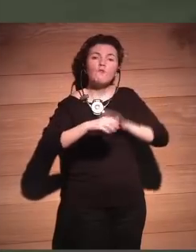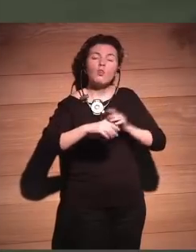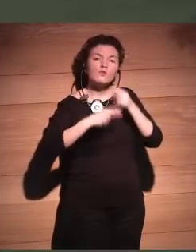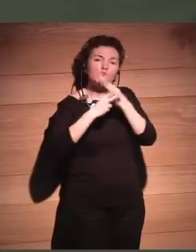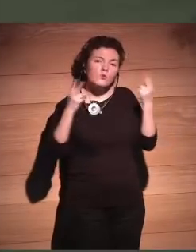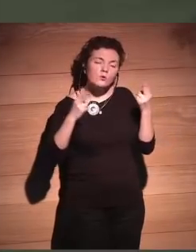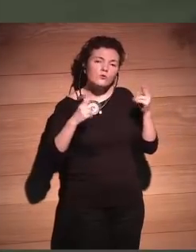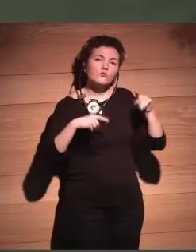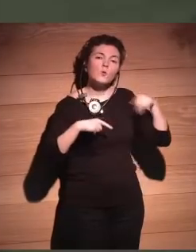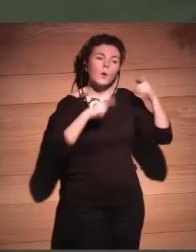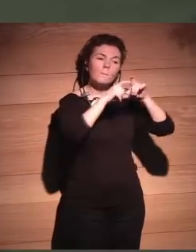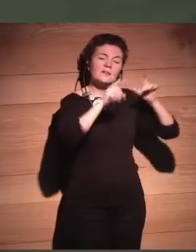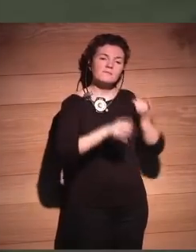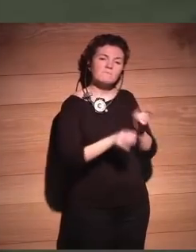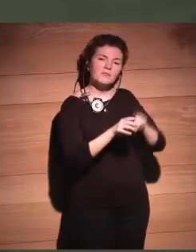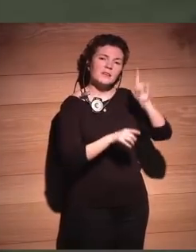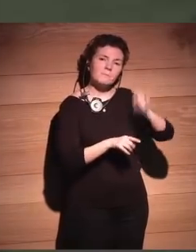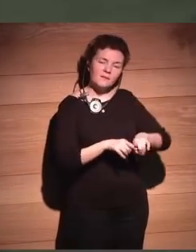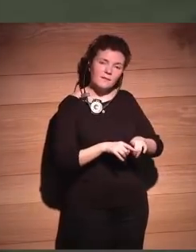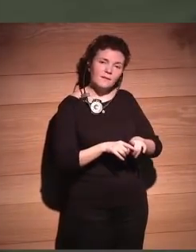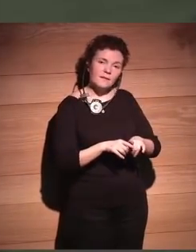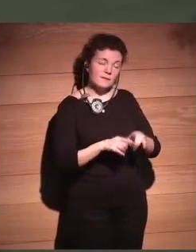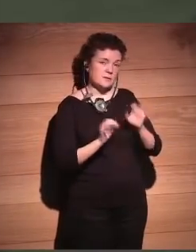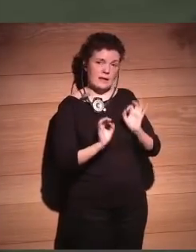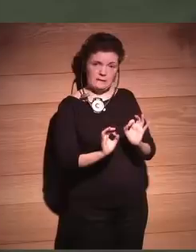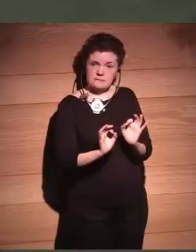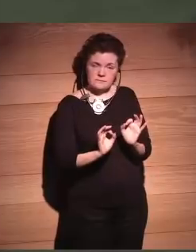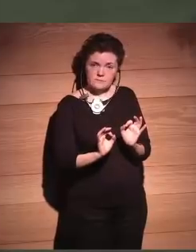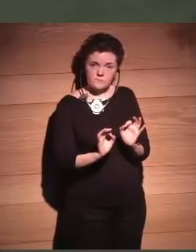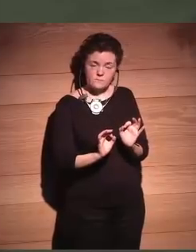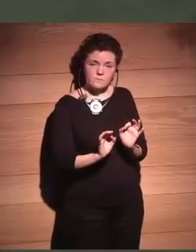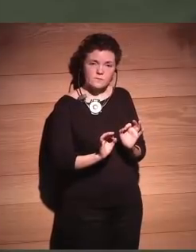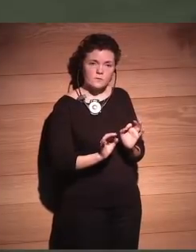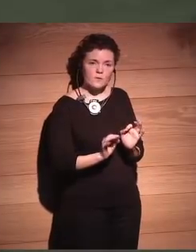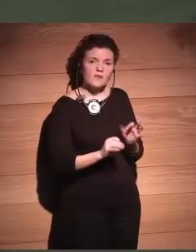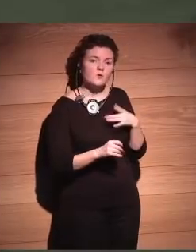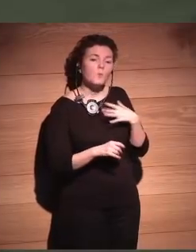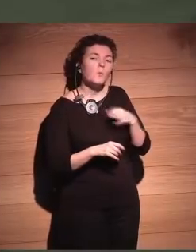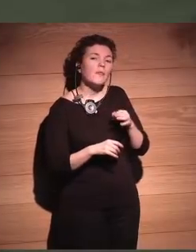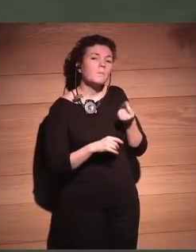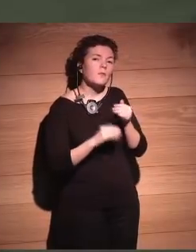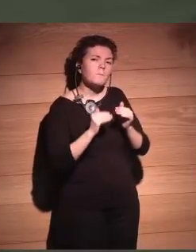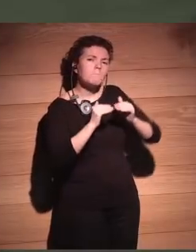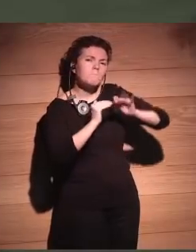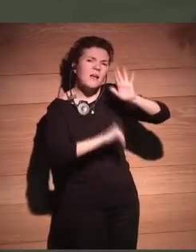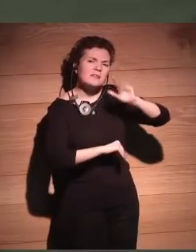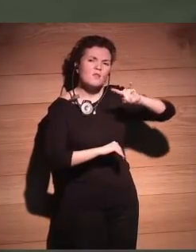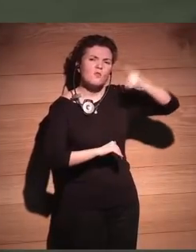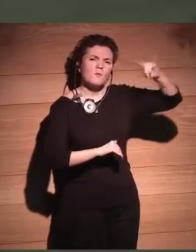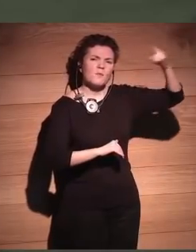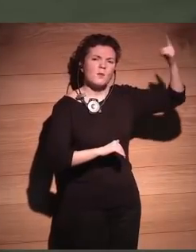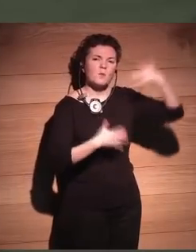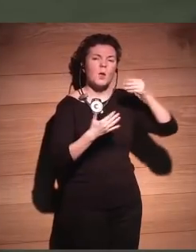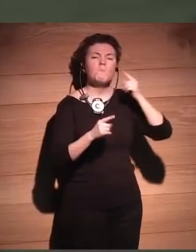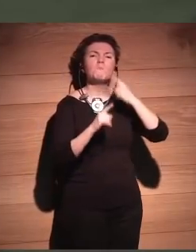involucra una empresa y tiene que, es como funciona, tiene que proveerlo. Esto igual se dispara más de 10 veces.